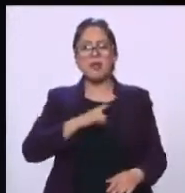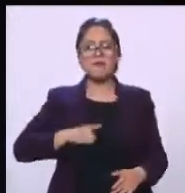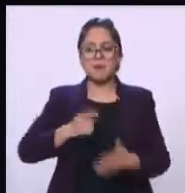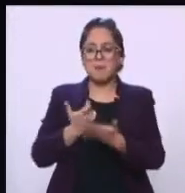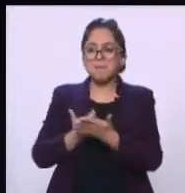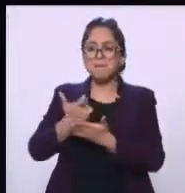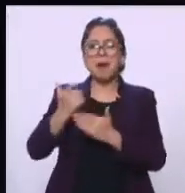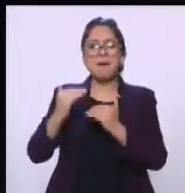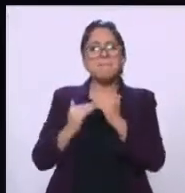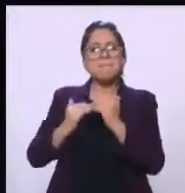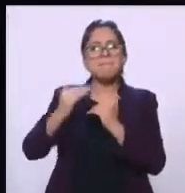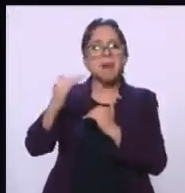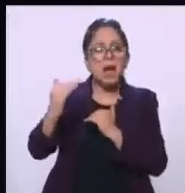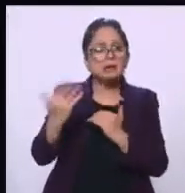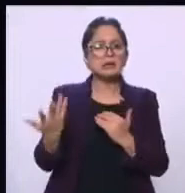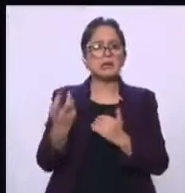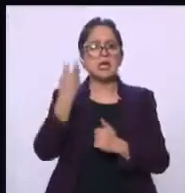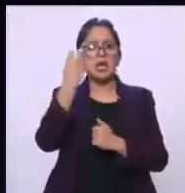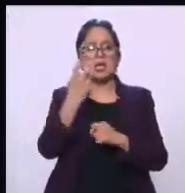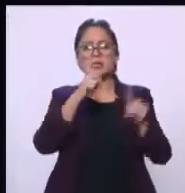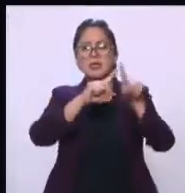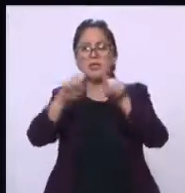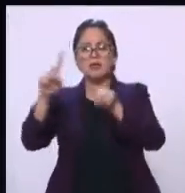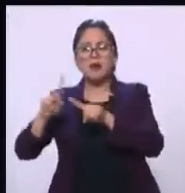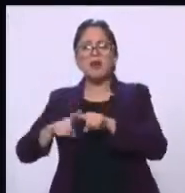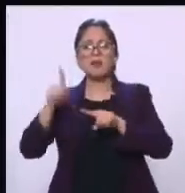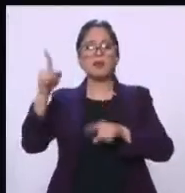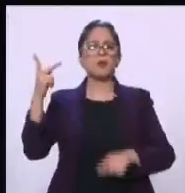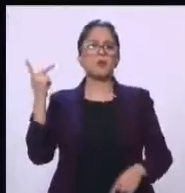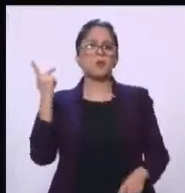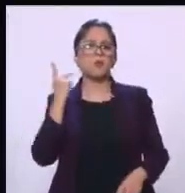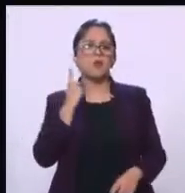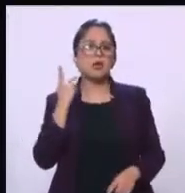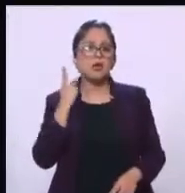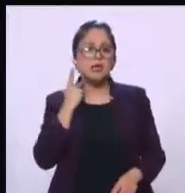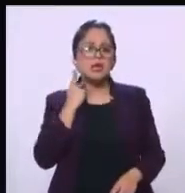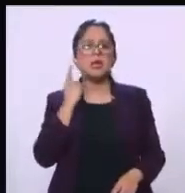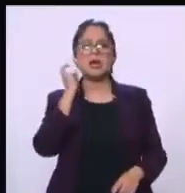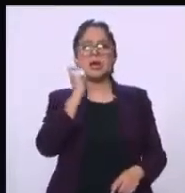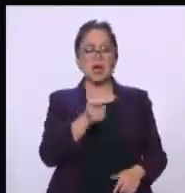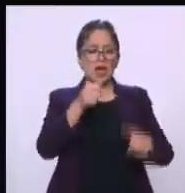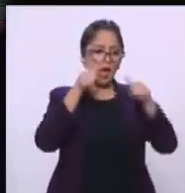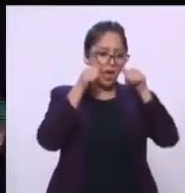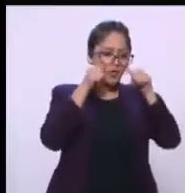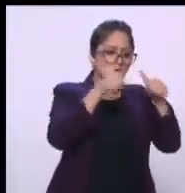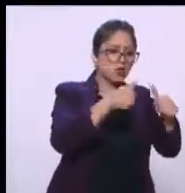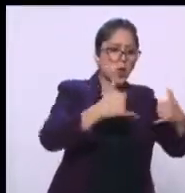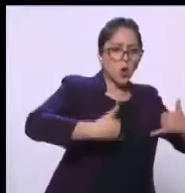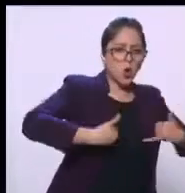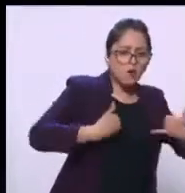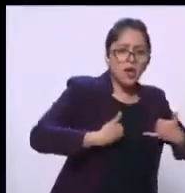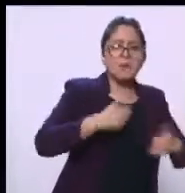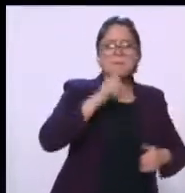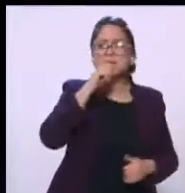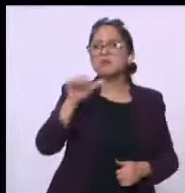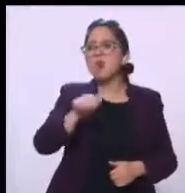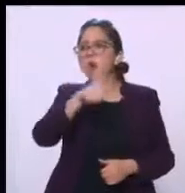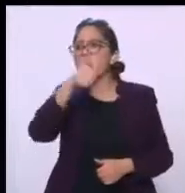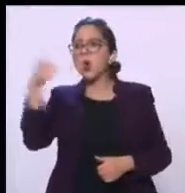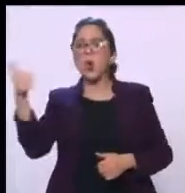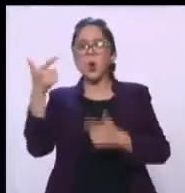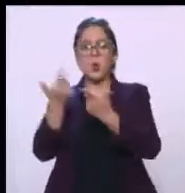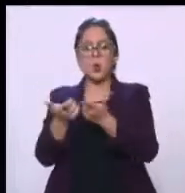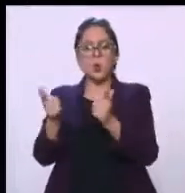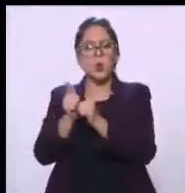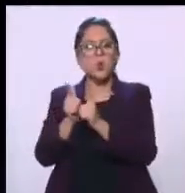les toca. O sea, digamos, hay una serie de políticas que tocan a los jóvenes tanto como a otros grupos sociales, y esa